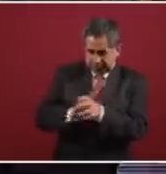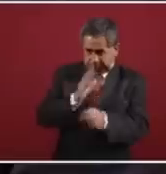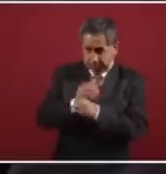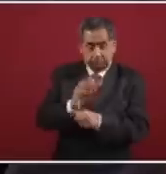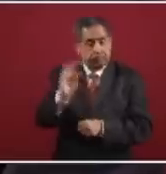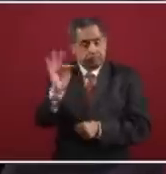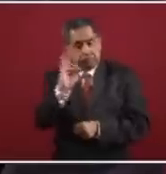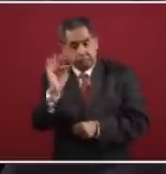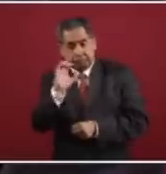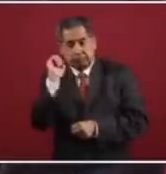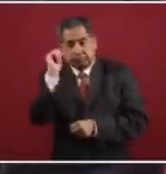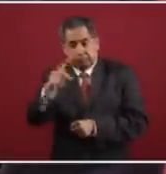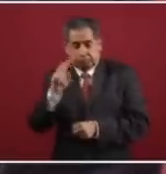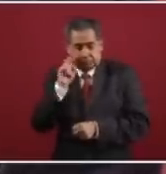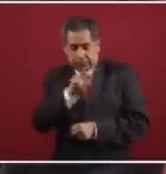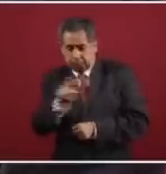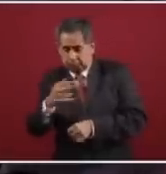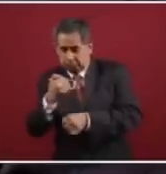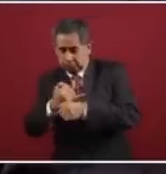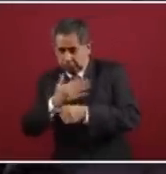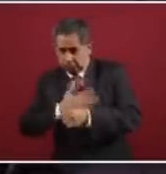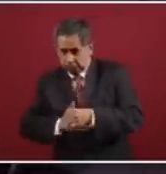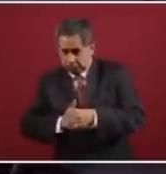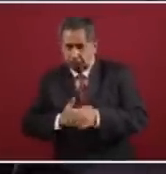hay una injusticia